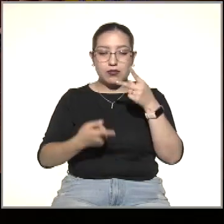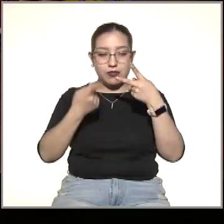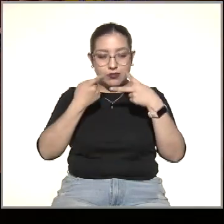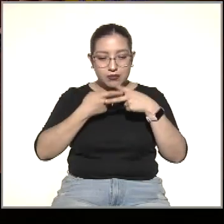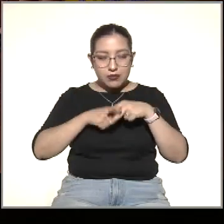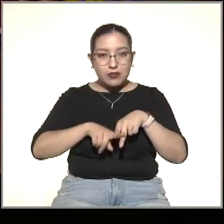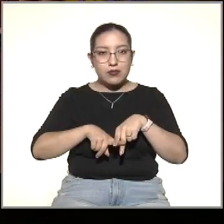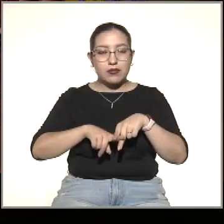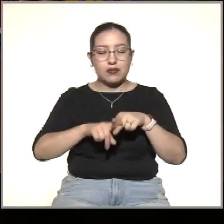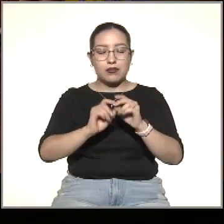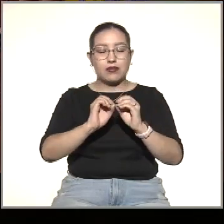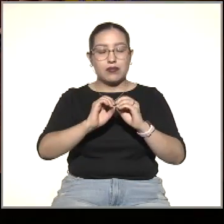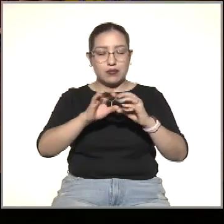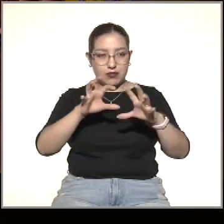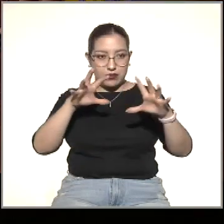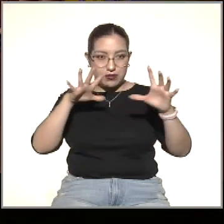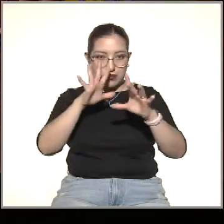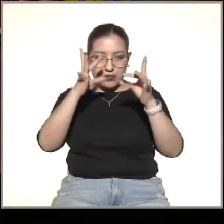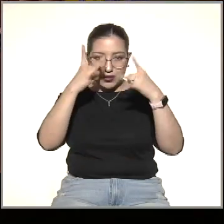nombre